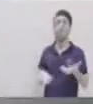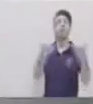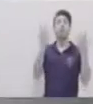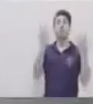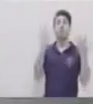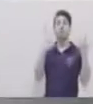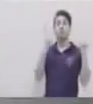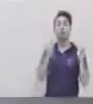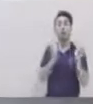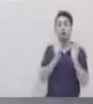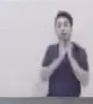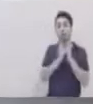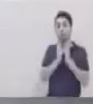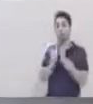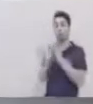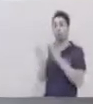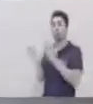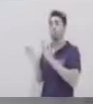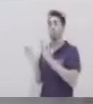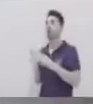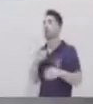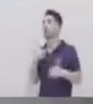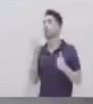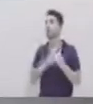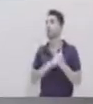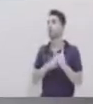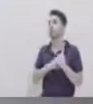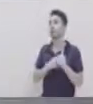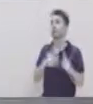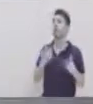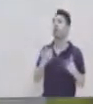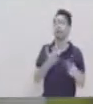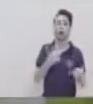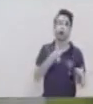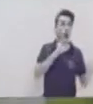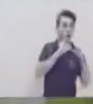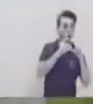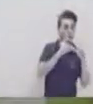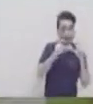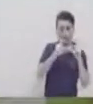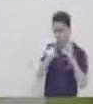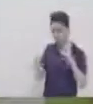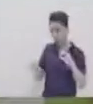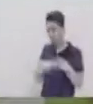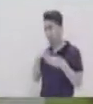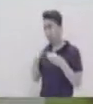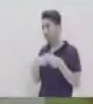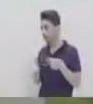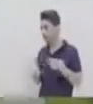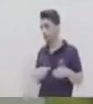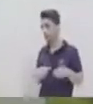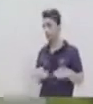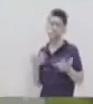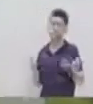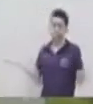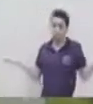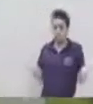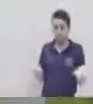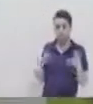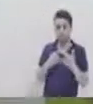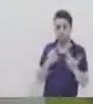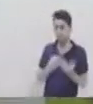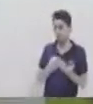y hacer una organización, realizar primero, pues, comunicarnos como familia, hacer una